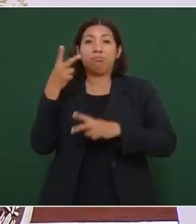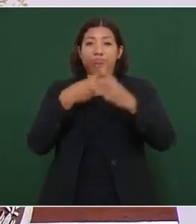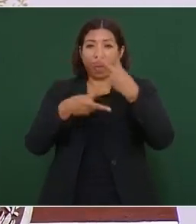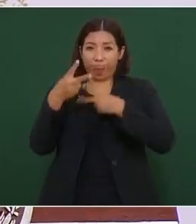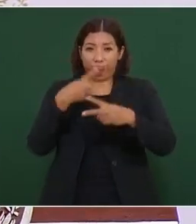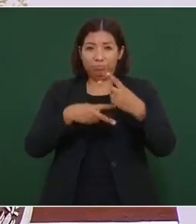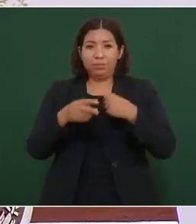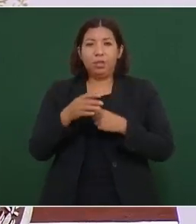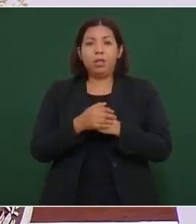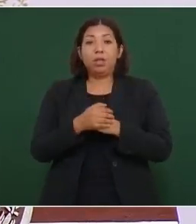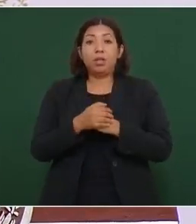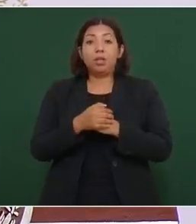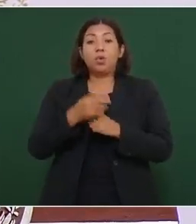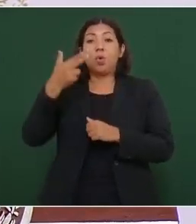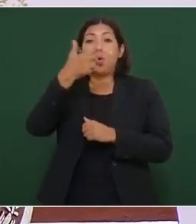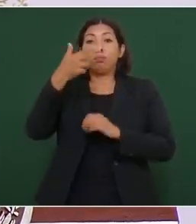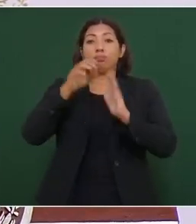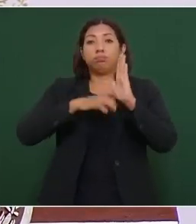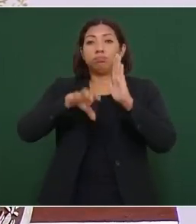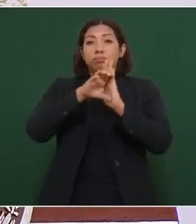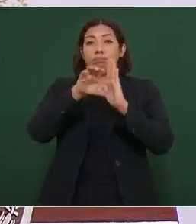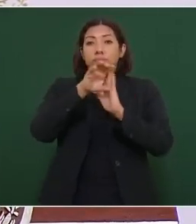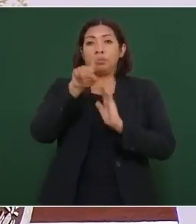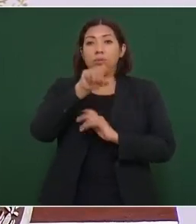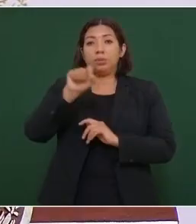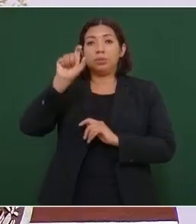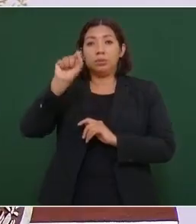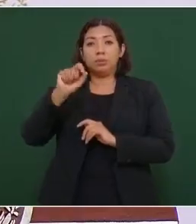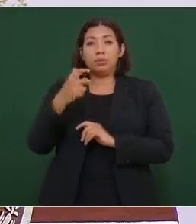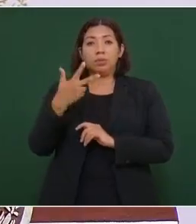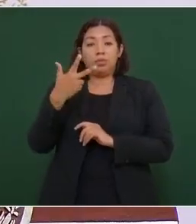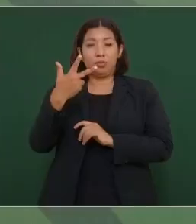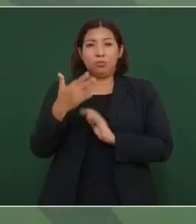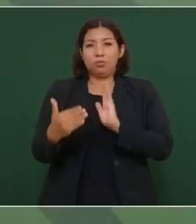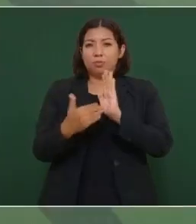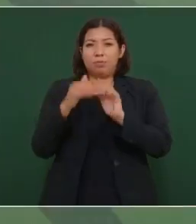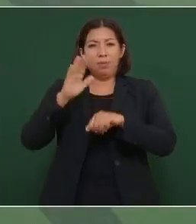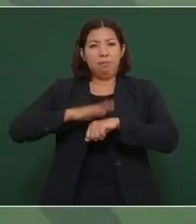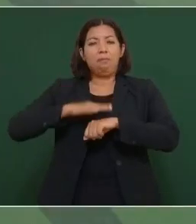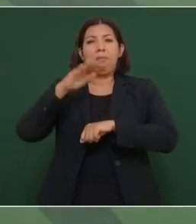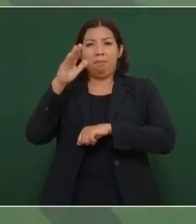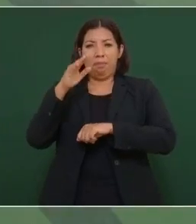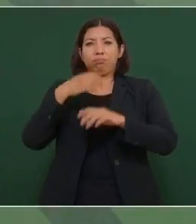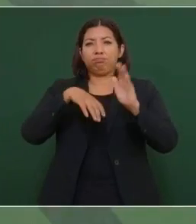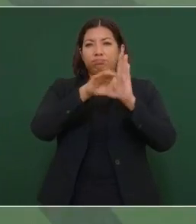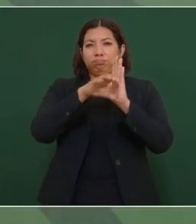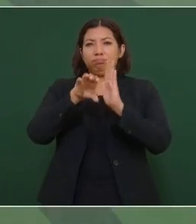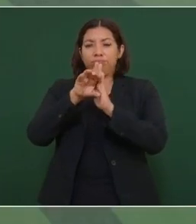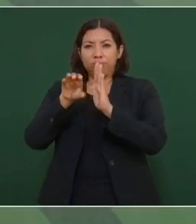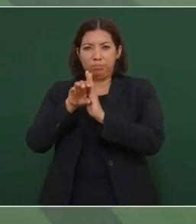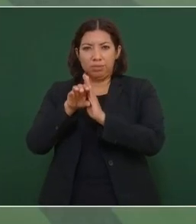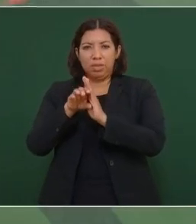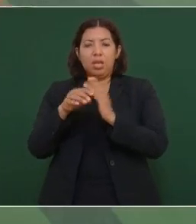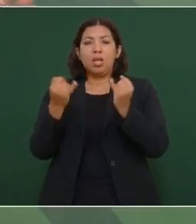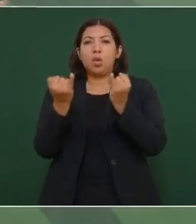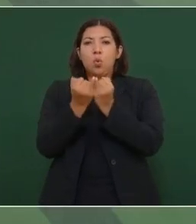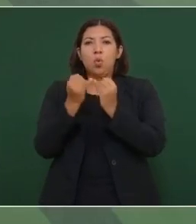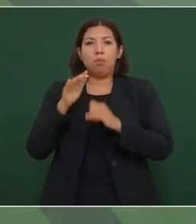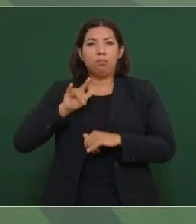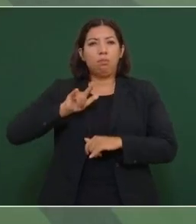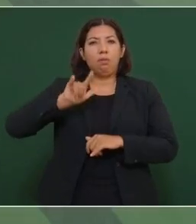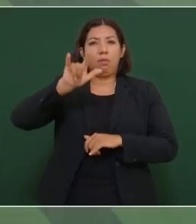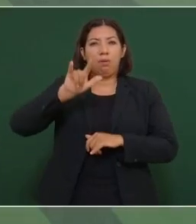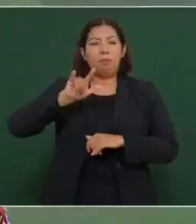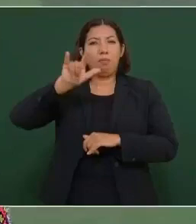Los cuartos de hotel, hoy llegamos a 128.194 conectados, los aeropuertos con 120 ciudades del mundo. Y un dato